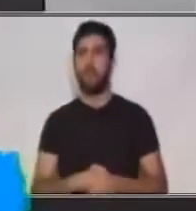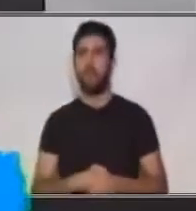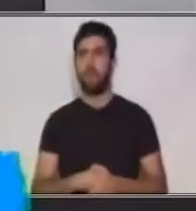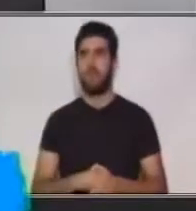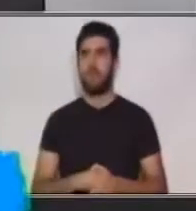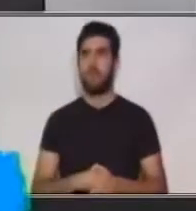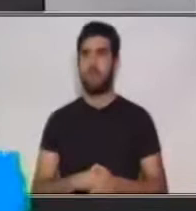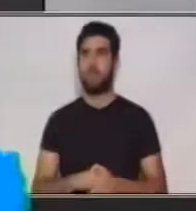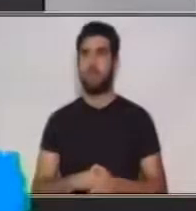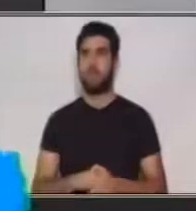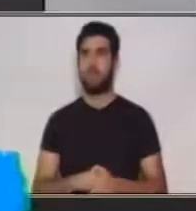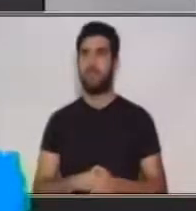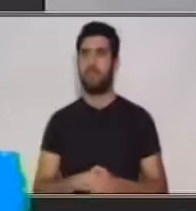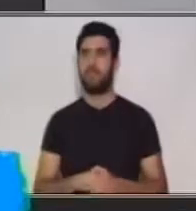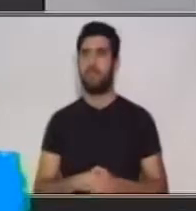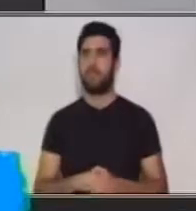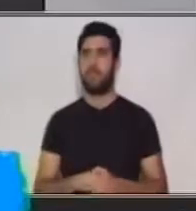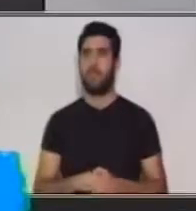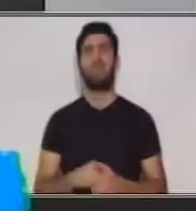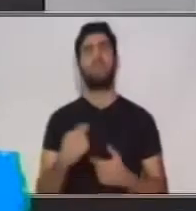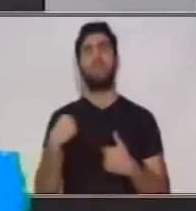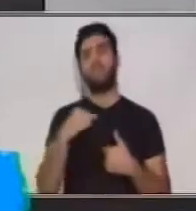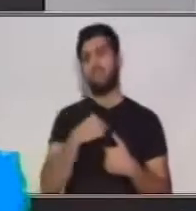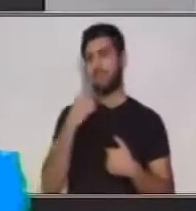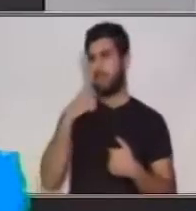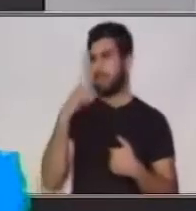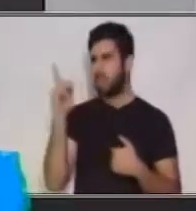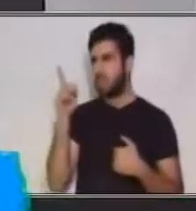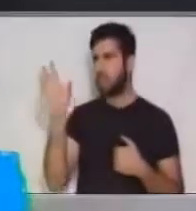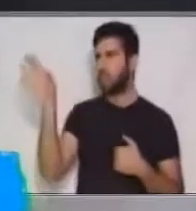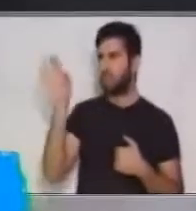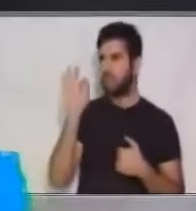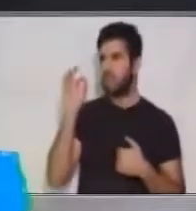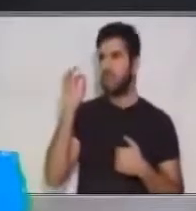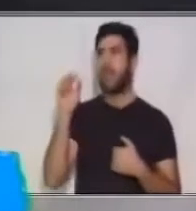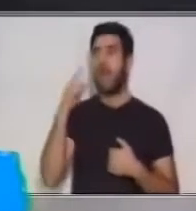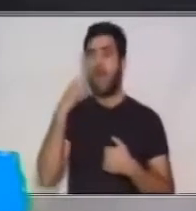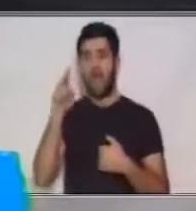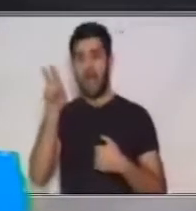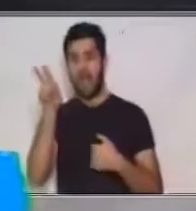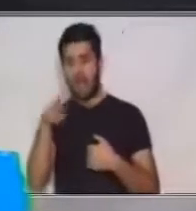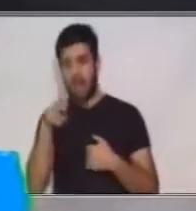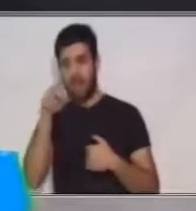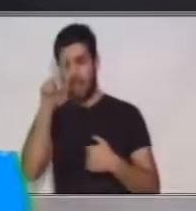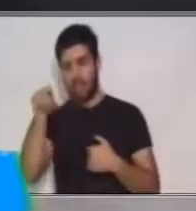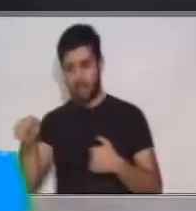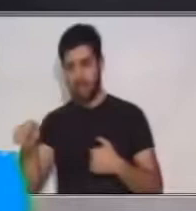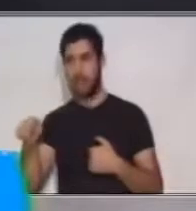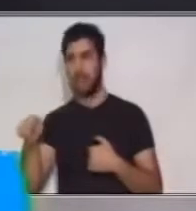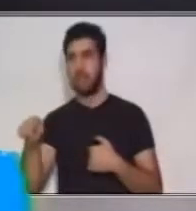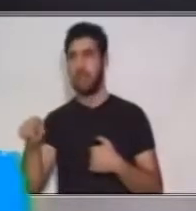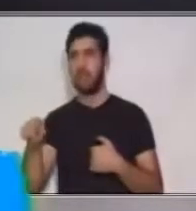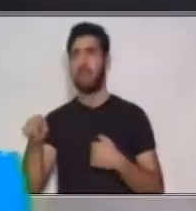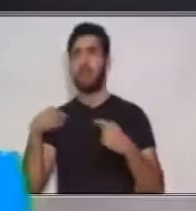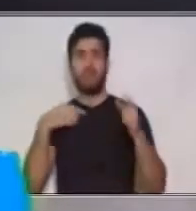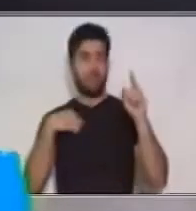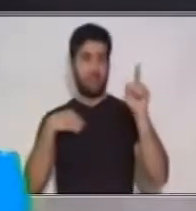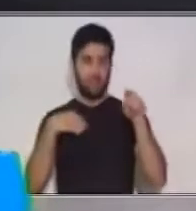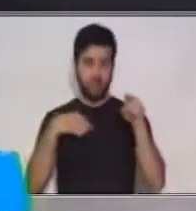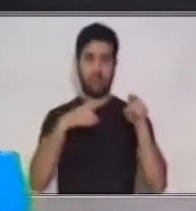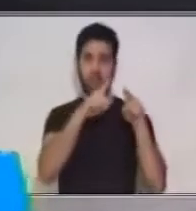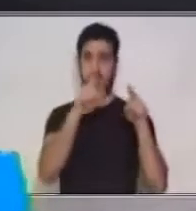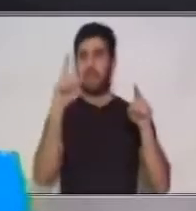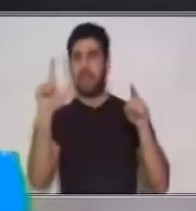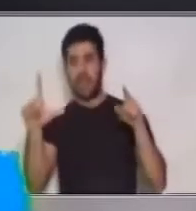postulado es el que más me conviene. Entonces, como tengo la información de lado, necesito el ángulo, lado,